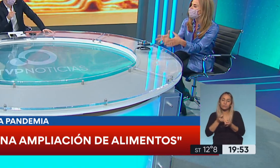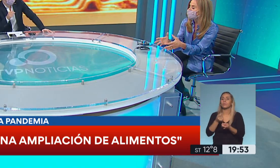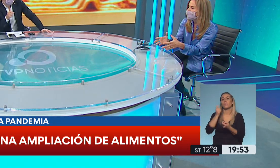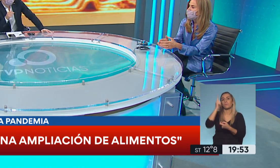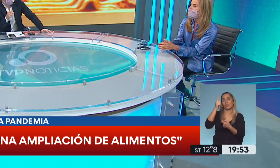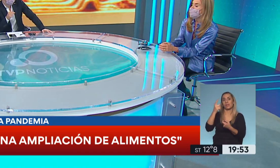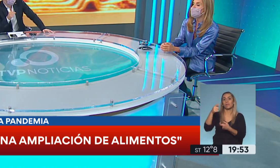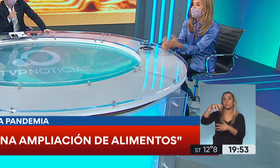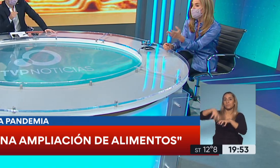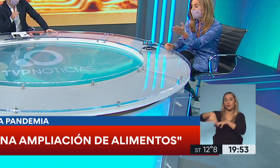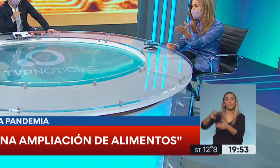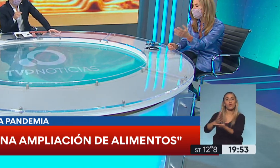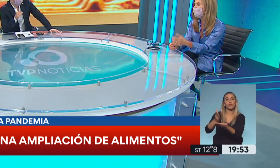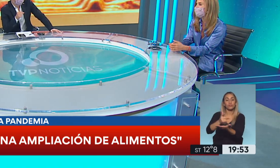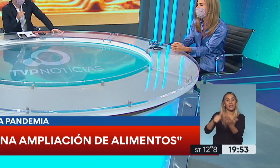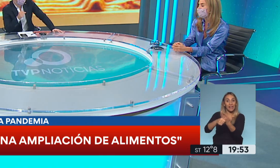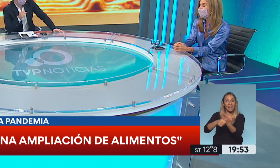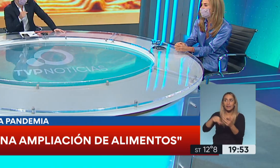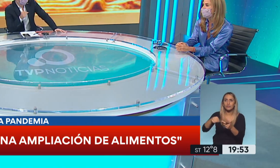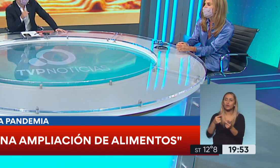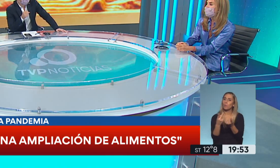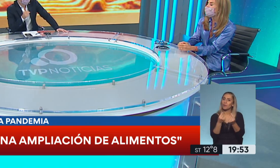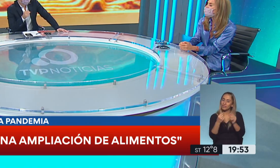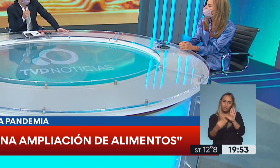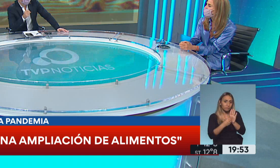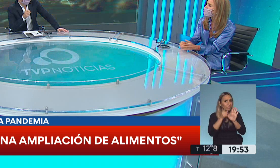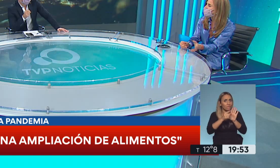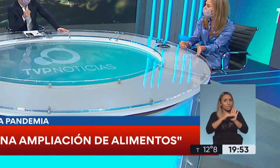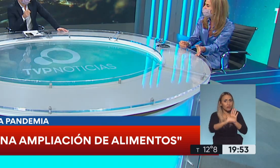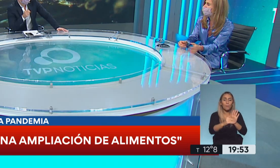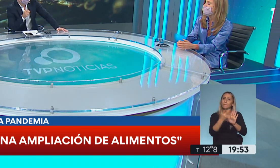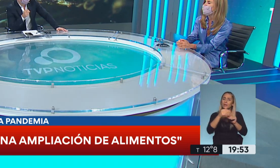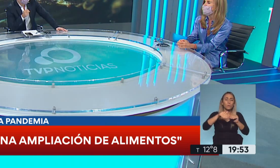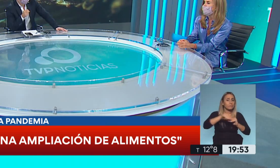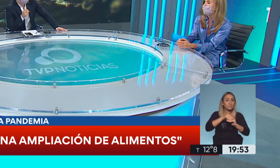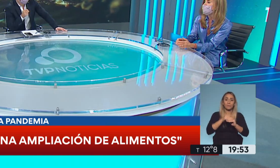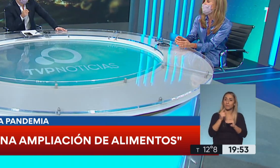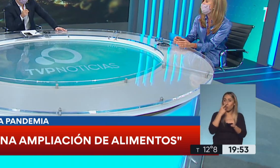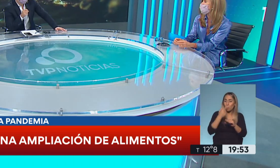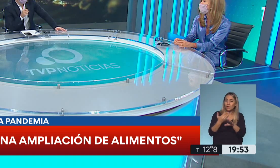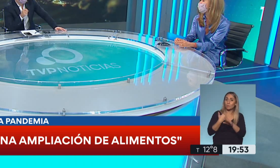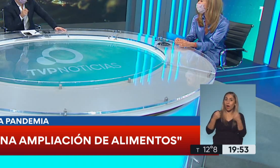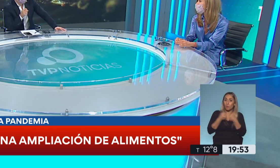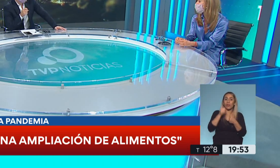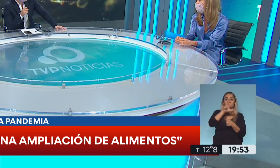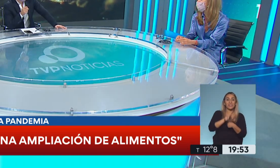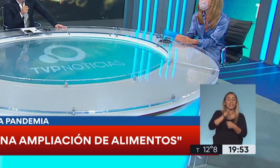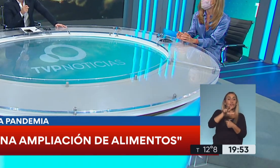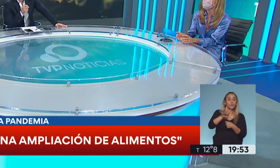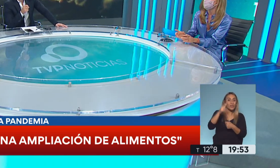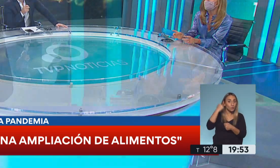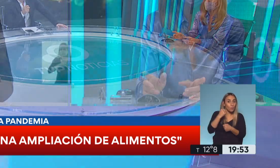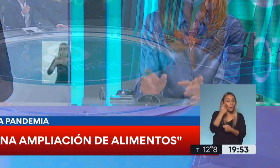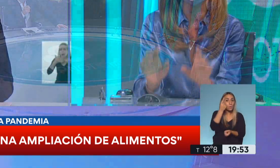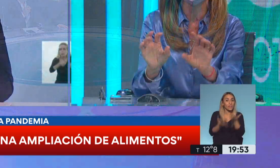carne y garanticen un precio en el consumo interno de esta carne a menor precio que lo que valía en el último acuerdo. 3.59 el kilo de asado